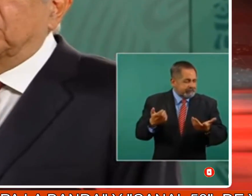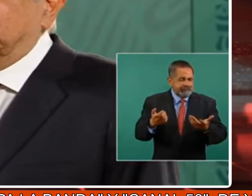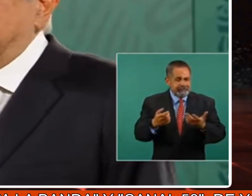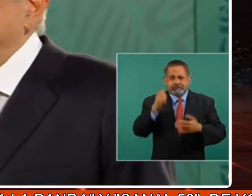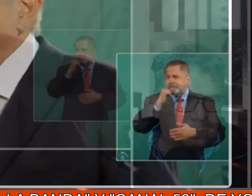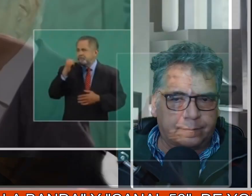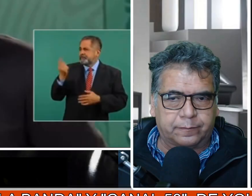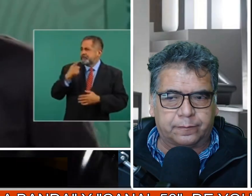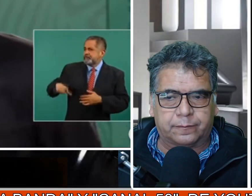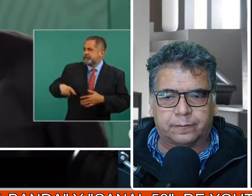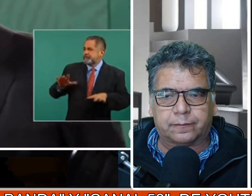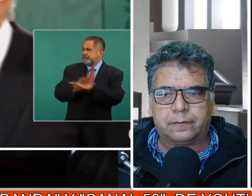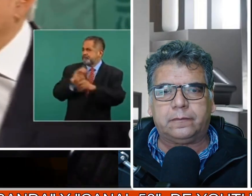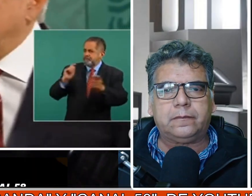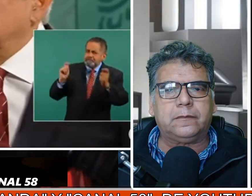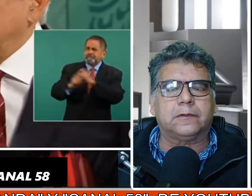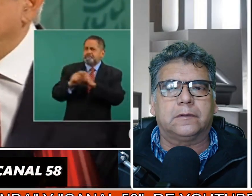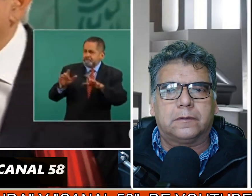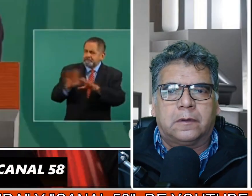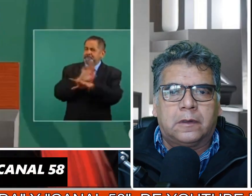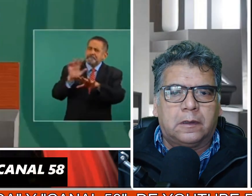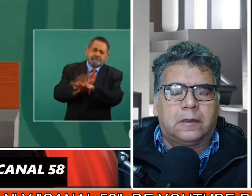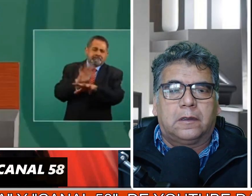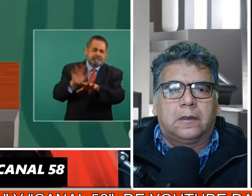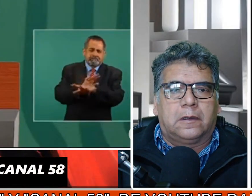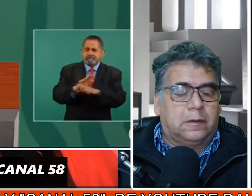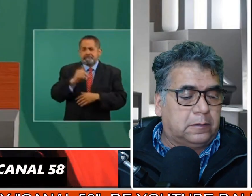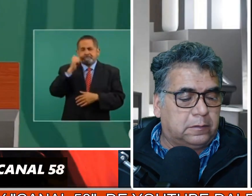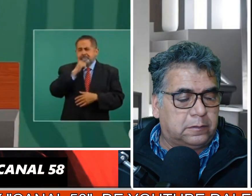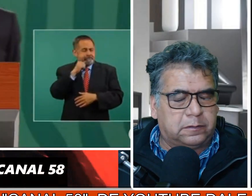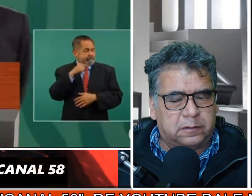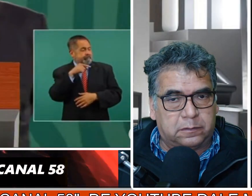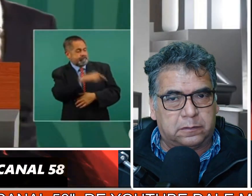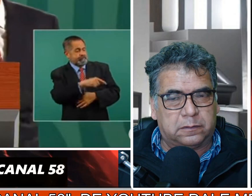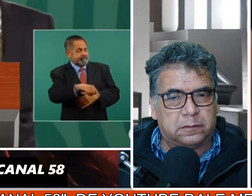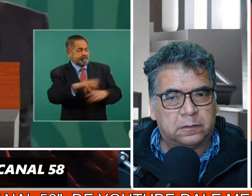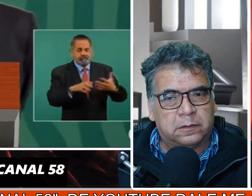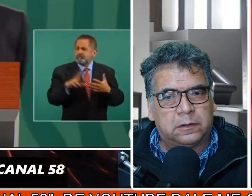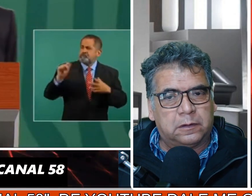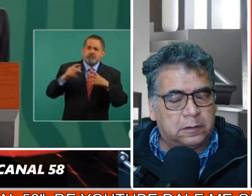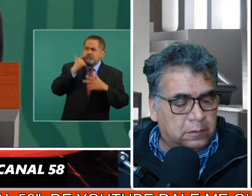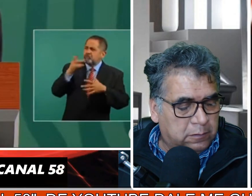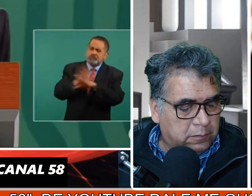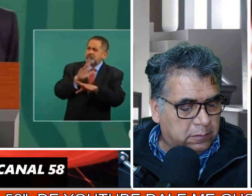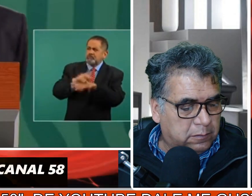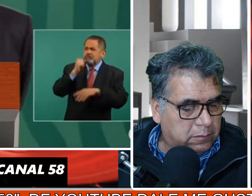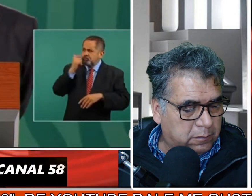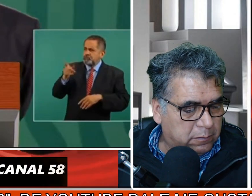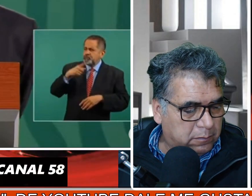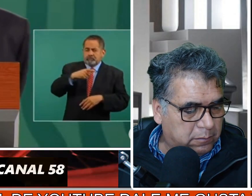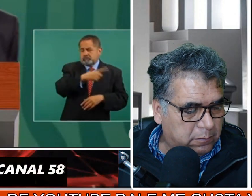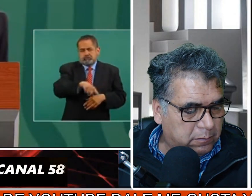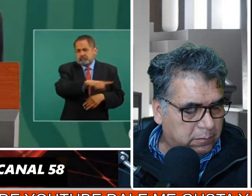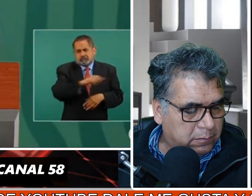cambios, cada vez que hay transformaciones, hay movimientos reaccionarios, o sea, hay movimientos